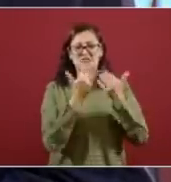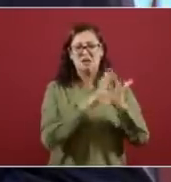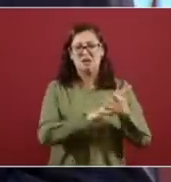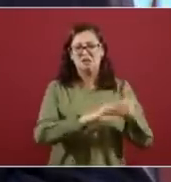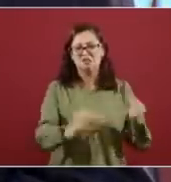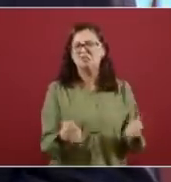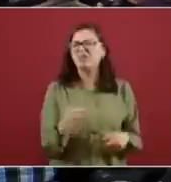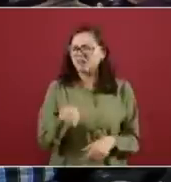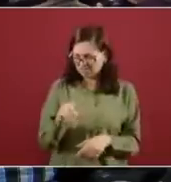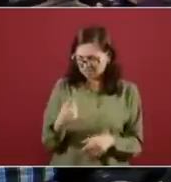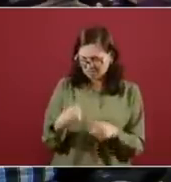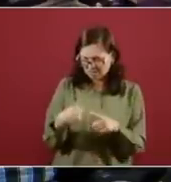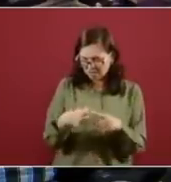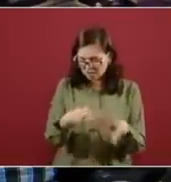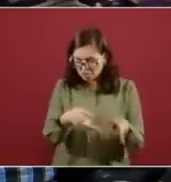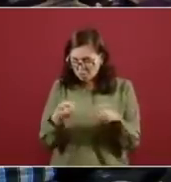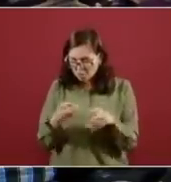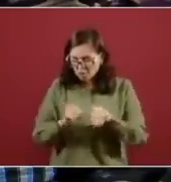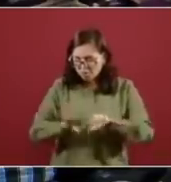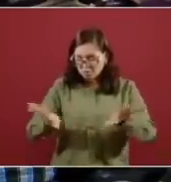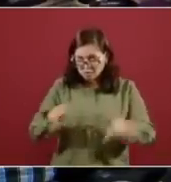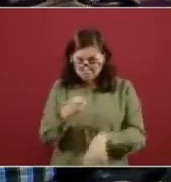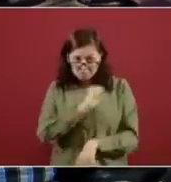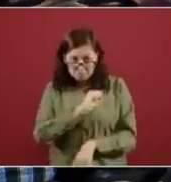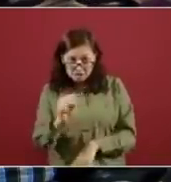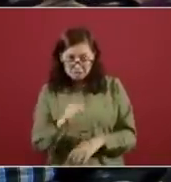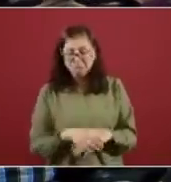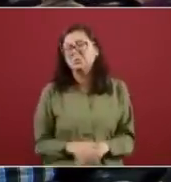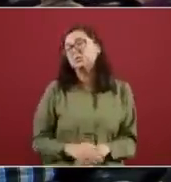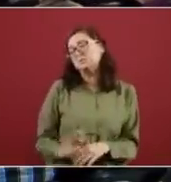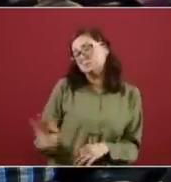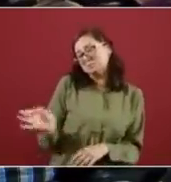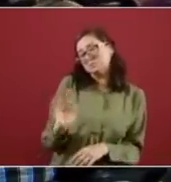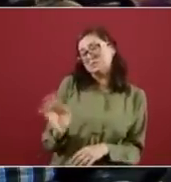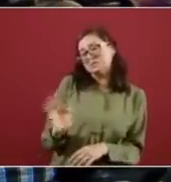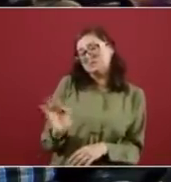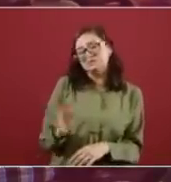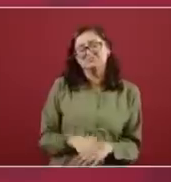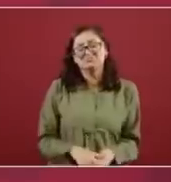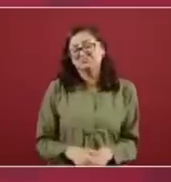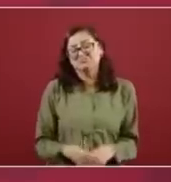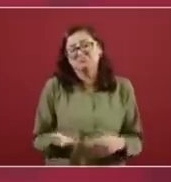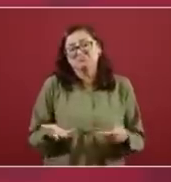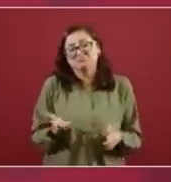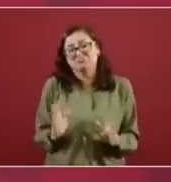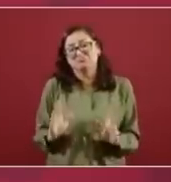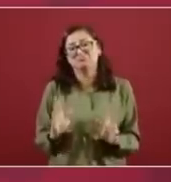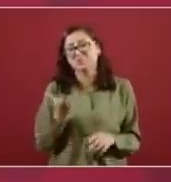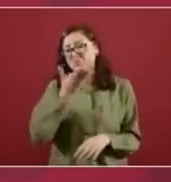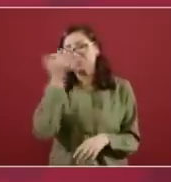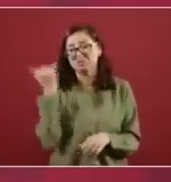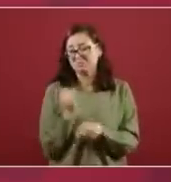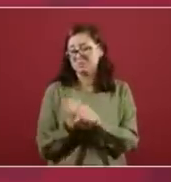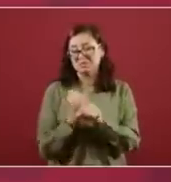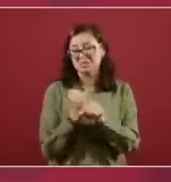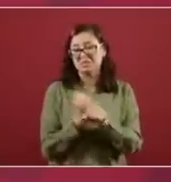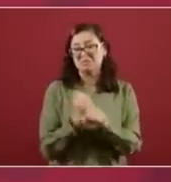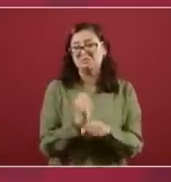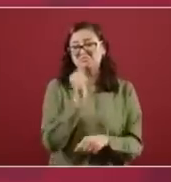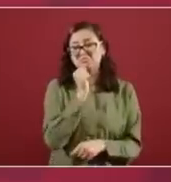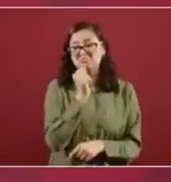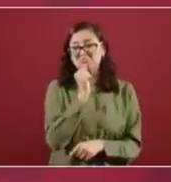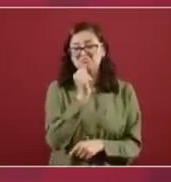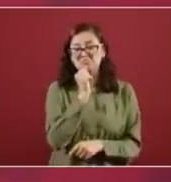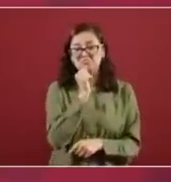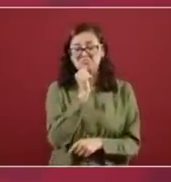entonces eso es un delito no puede ser sí pero no se ha hecho en investigación se